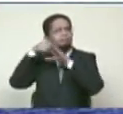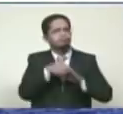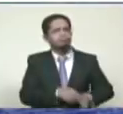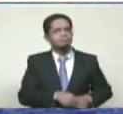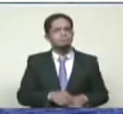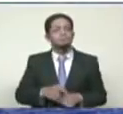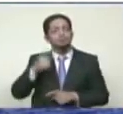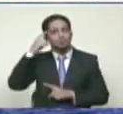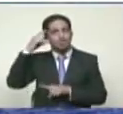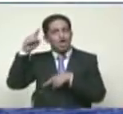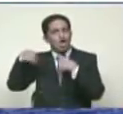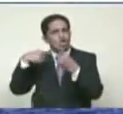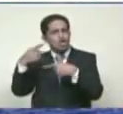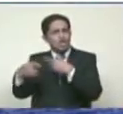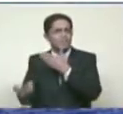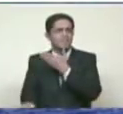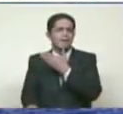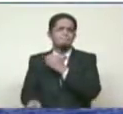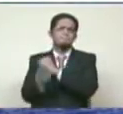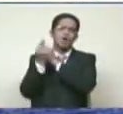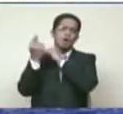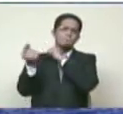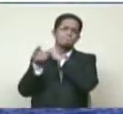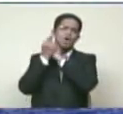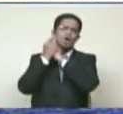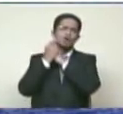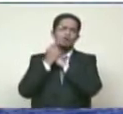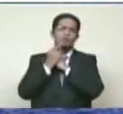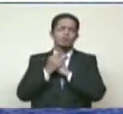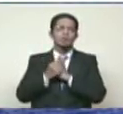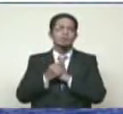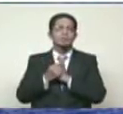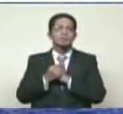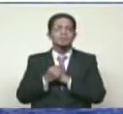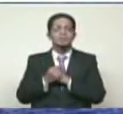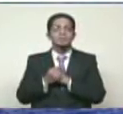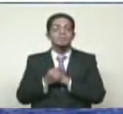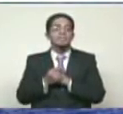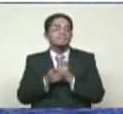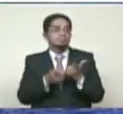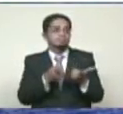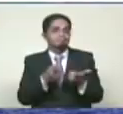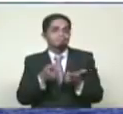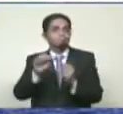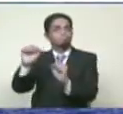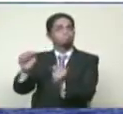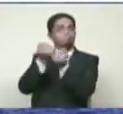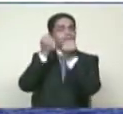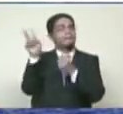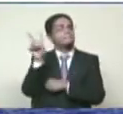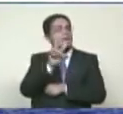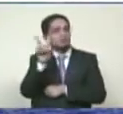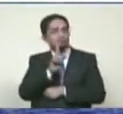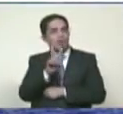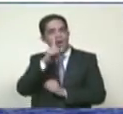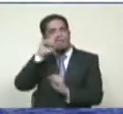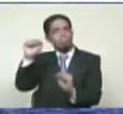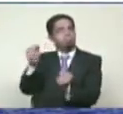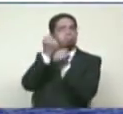Todos los días agreden a nuestro país para que nuestro país no pueda comprar lo que necesitamos comprar en el